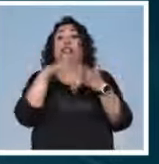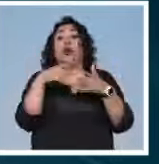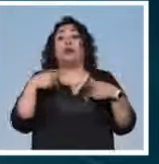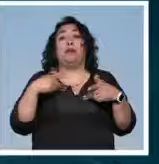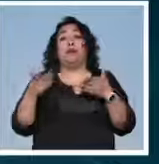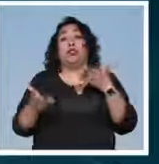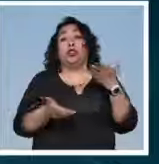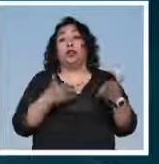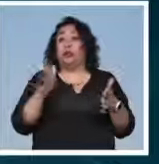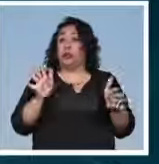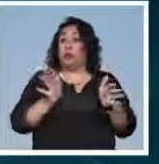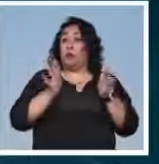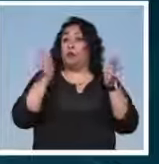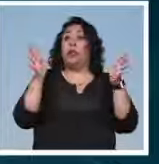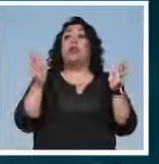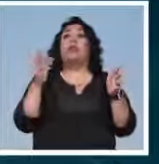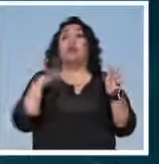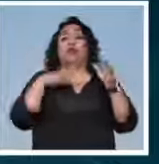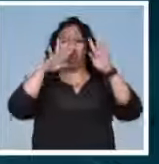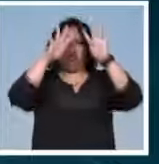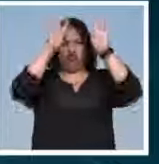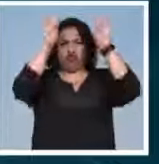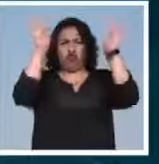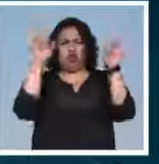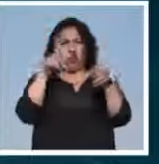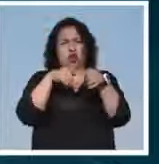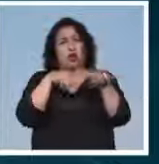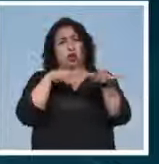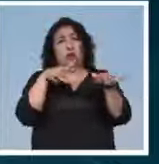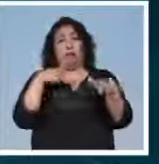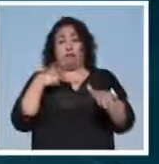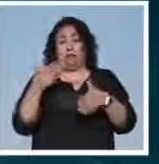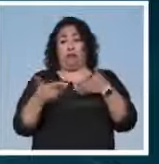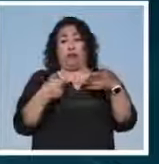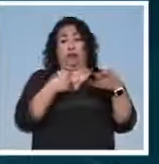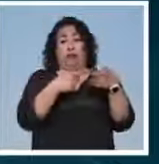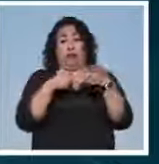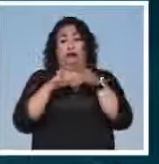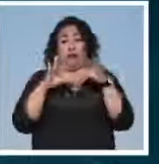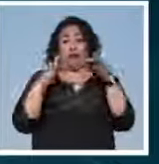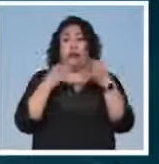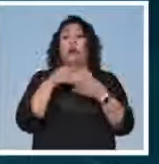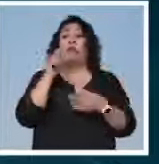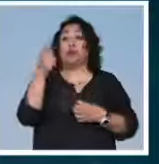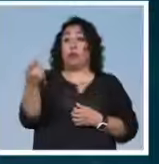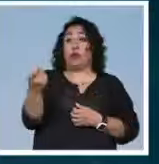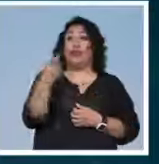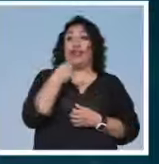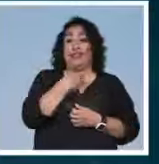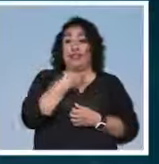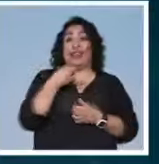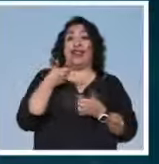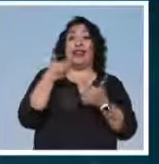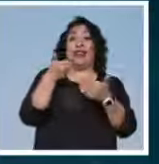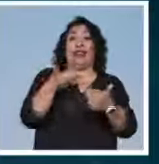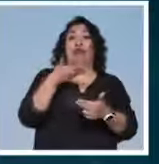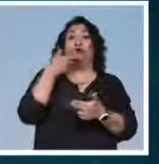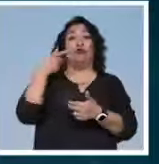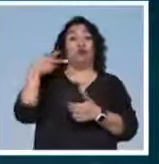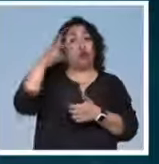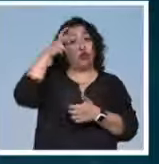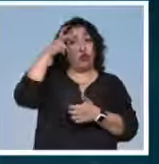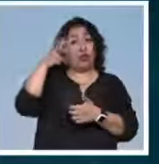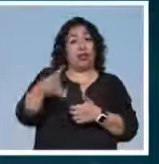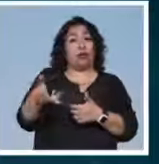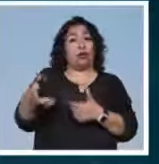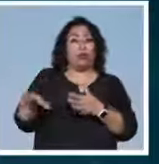quienes nos sorprenderán con sus penachos multicolores y pasos de baile. Asimismo, la identidad, herencia y tradición de Hidalgo